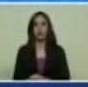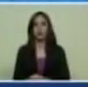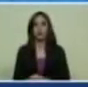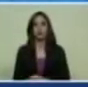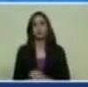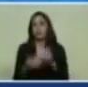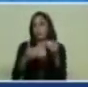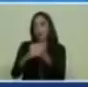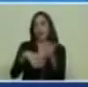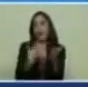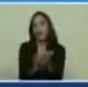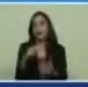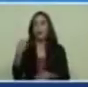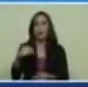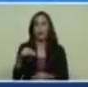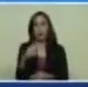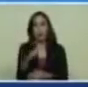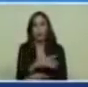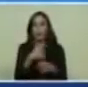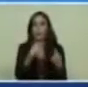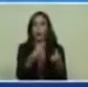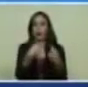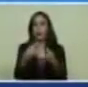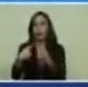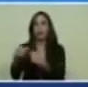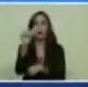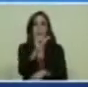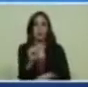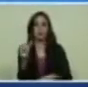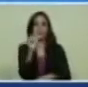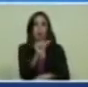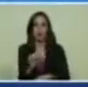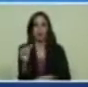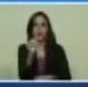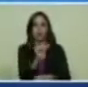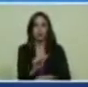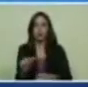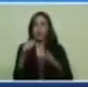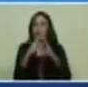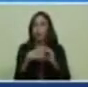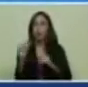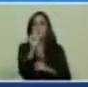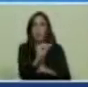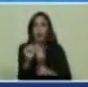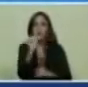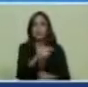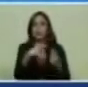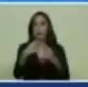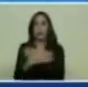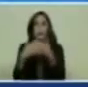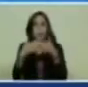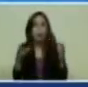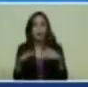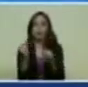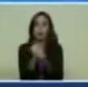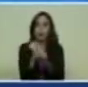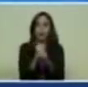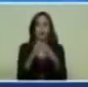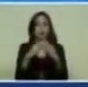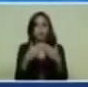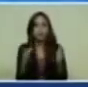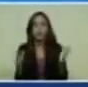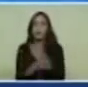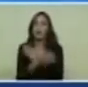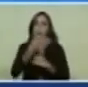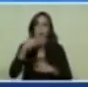hasta el mes de noviembre pagando semanalmente todos los salarios de los trabajadores públicos para que les rindan mucho